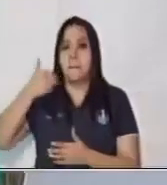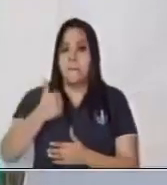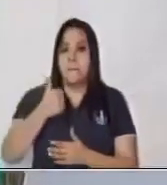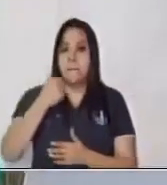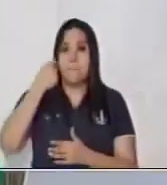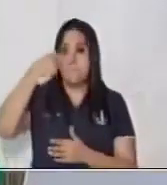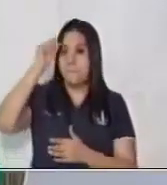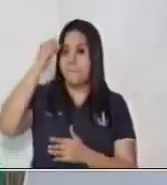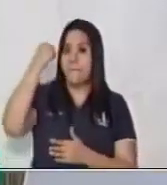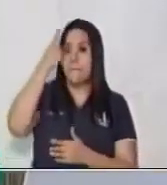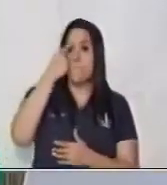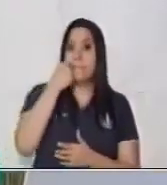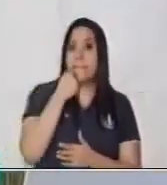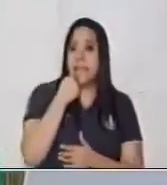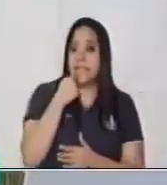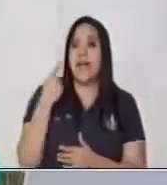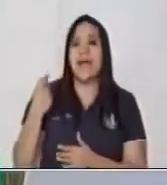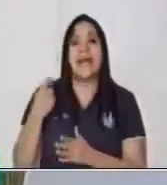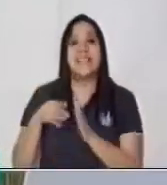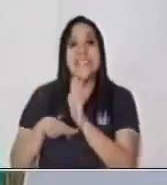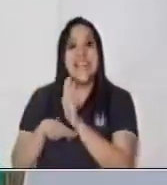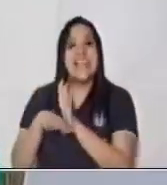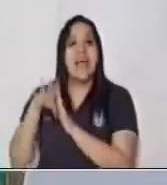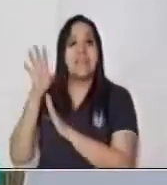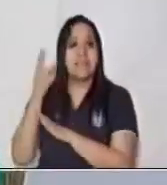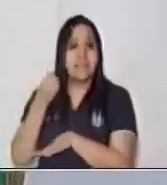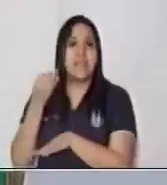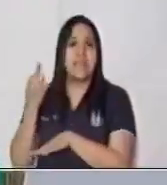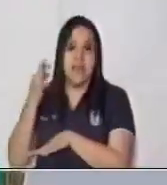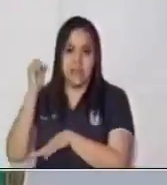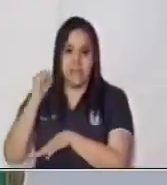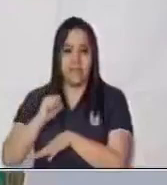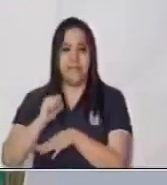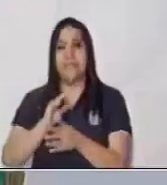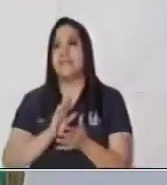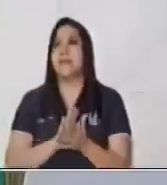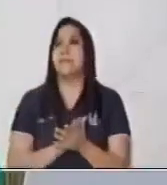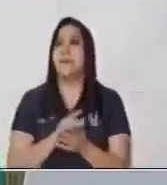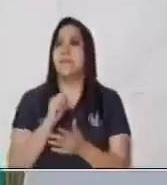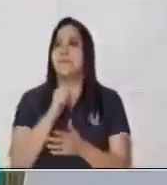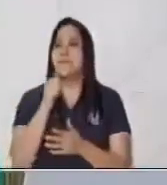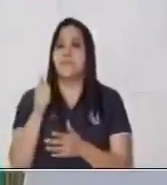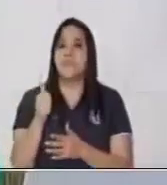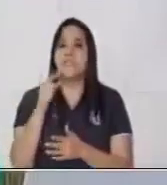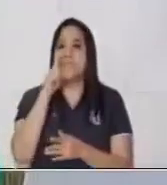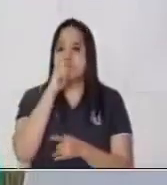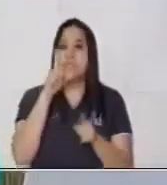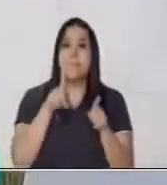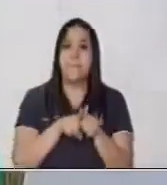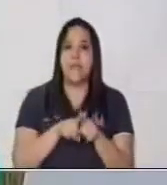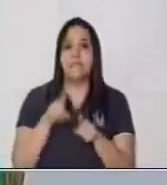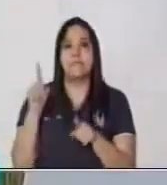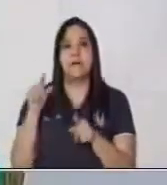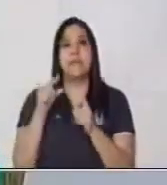un adverbio de cantidad. Bien contestado. Seguimos. También encontramos